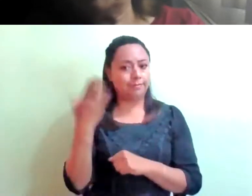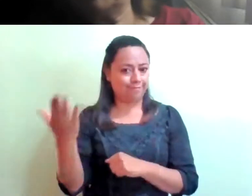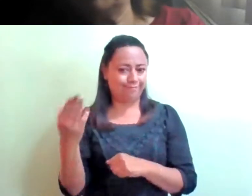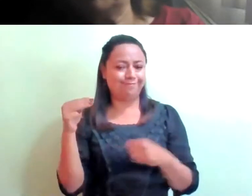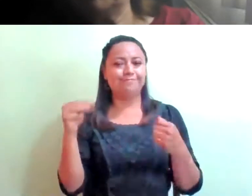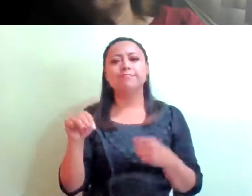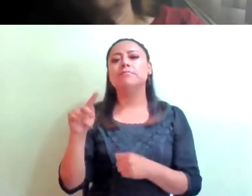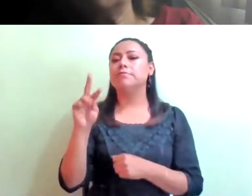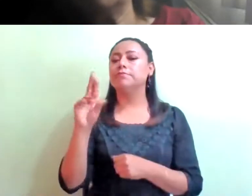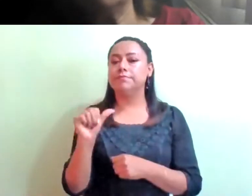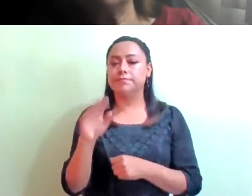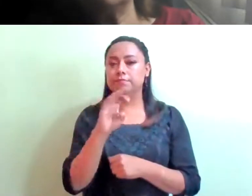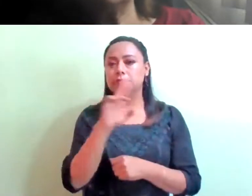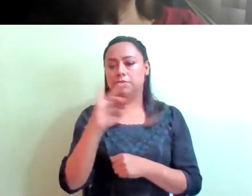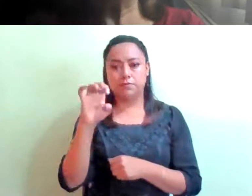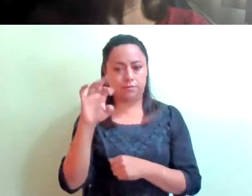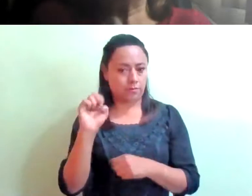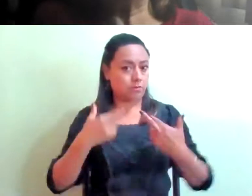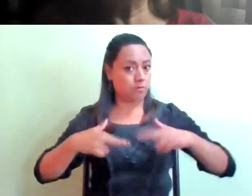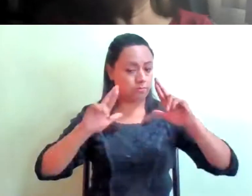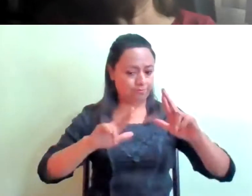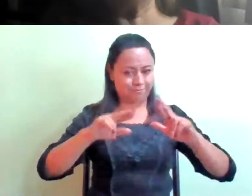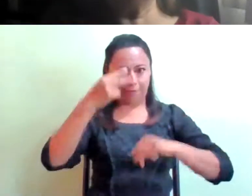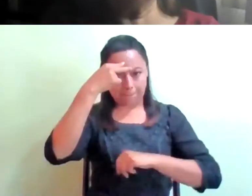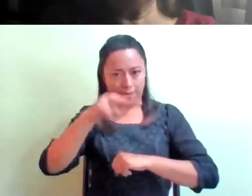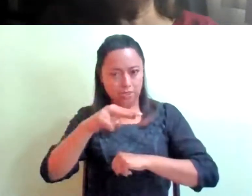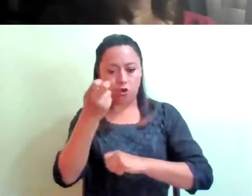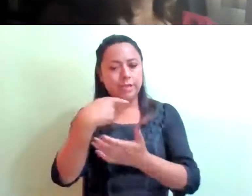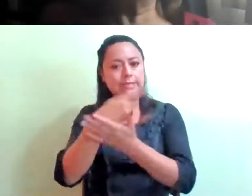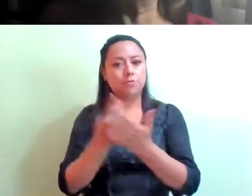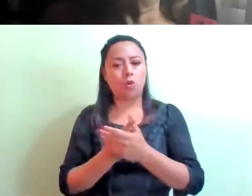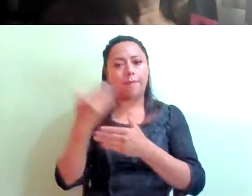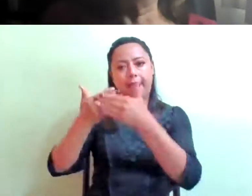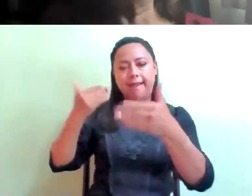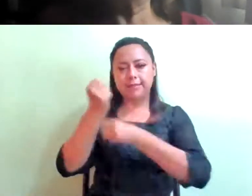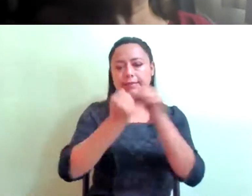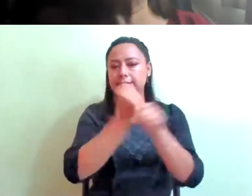se desempeña como representante en México de este programa desde el 2011.